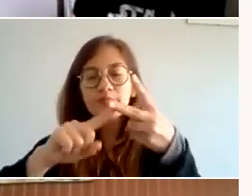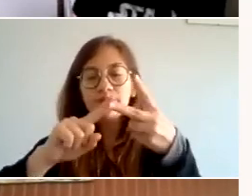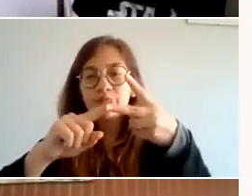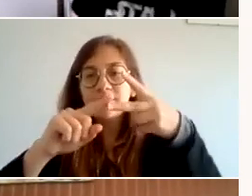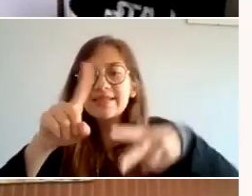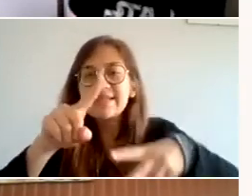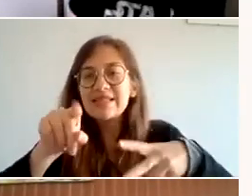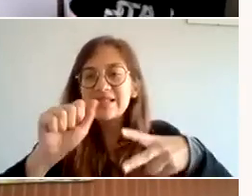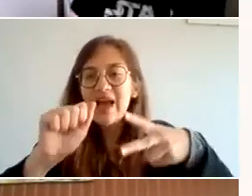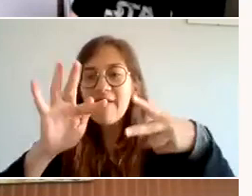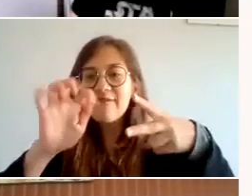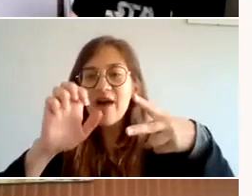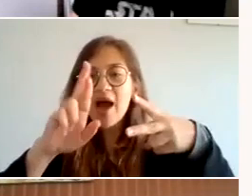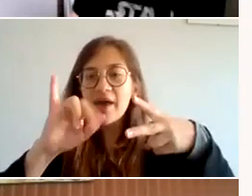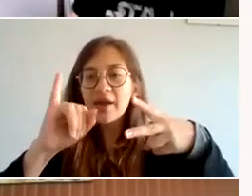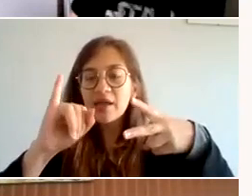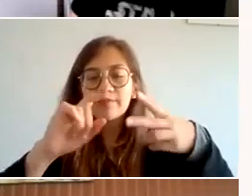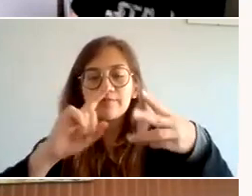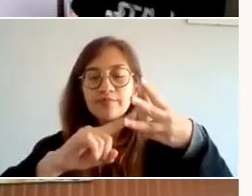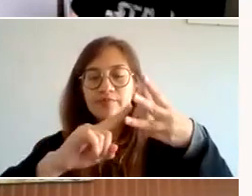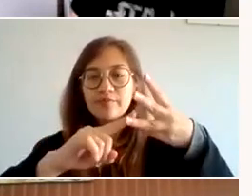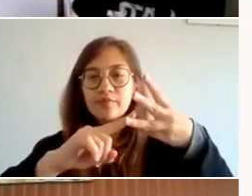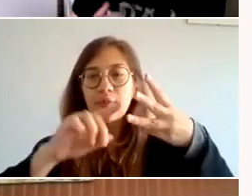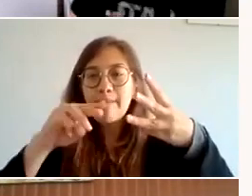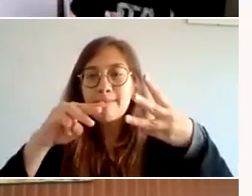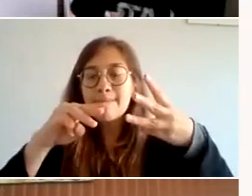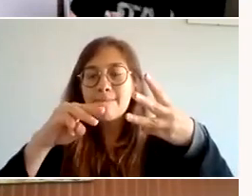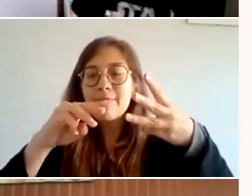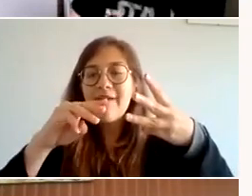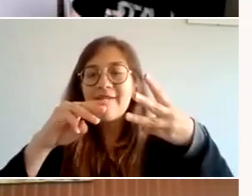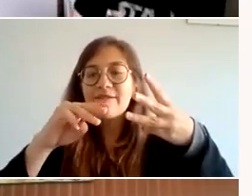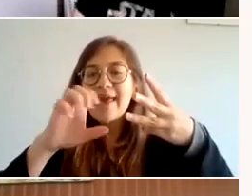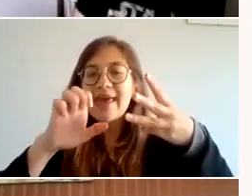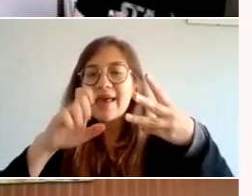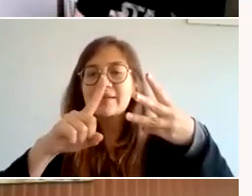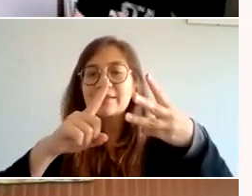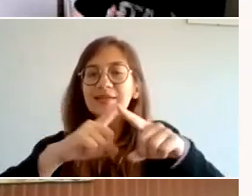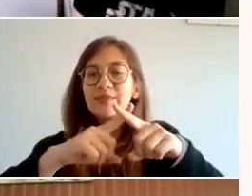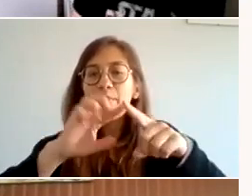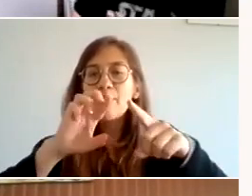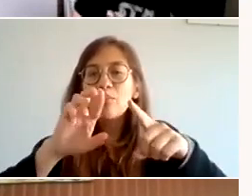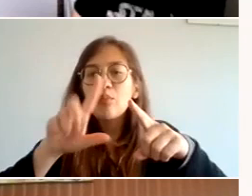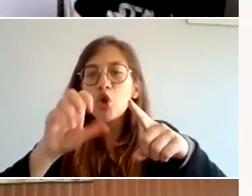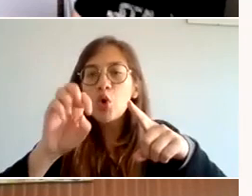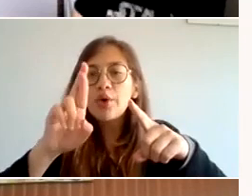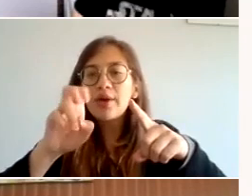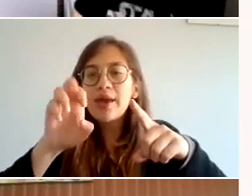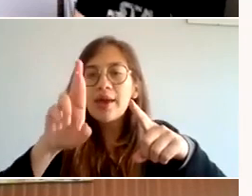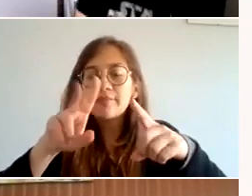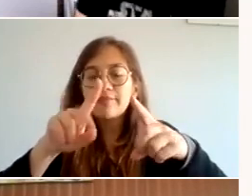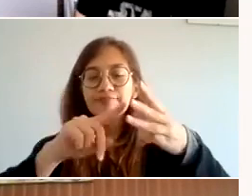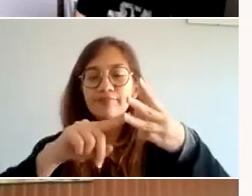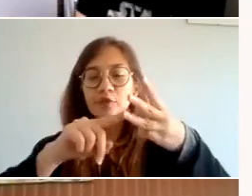Microsoft. Firefox, que está creado por la comunidad, en este caso de Linux. Y Opera, que también está creado por la comunidad